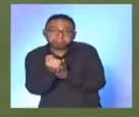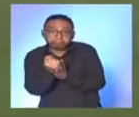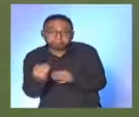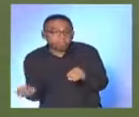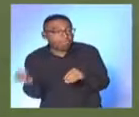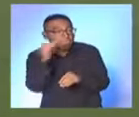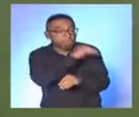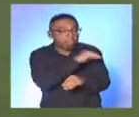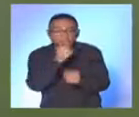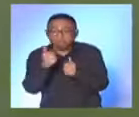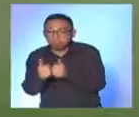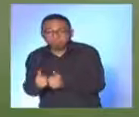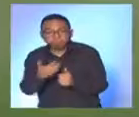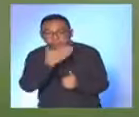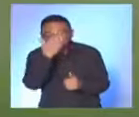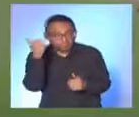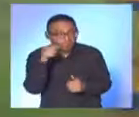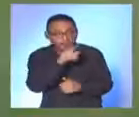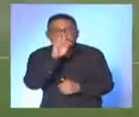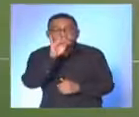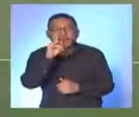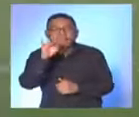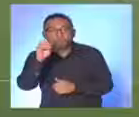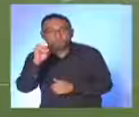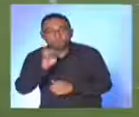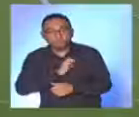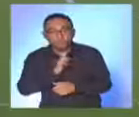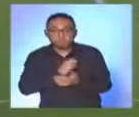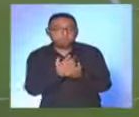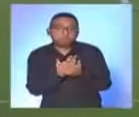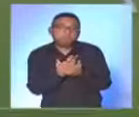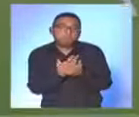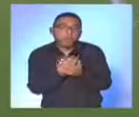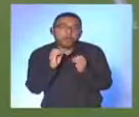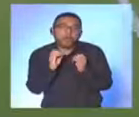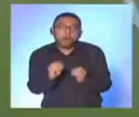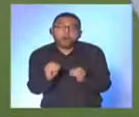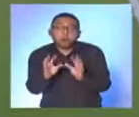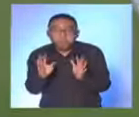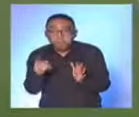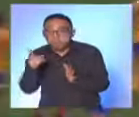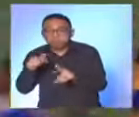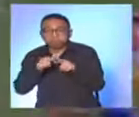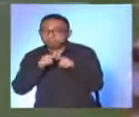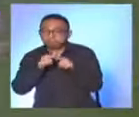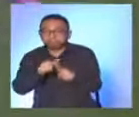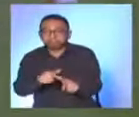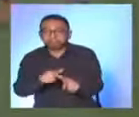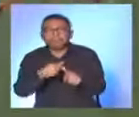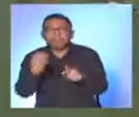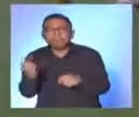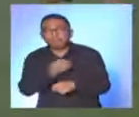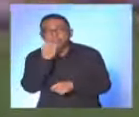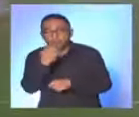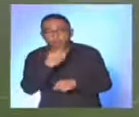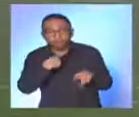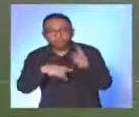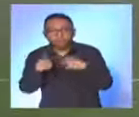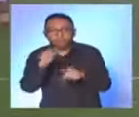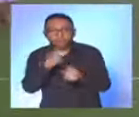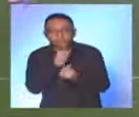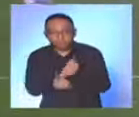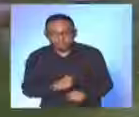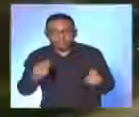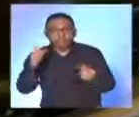Filadelfo Rangel, esperará alguna otra oferta o en su caso, instalará o dará continuidad a una escuela de fútbol infantil